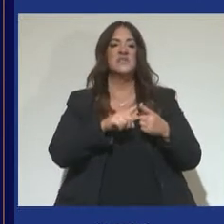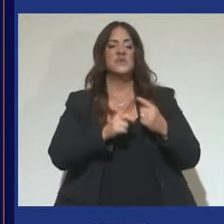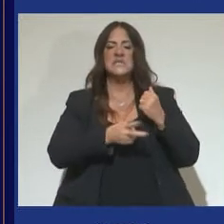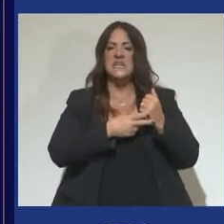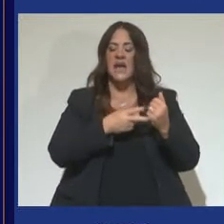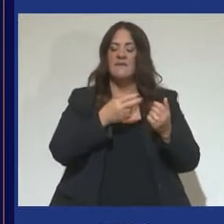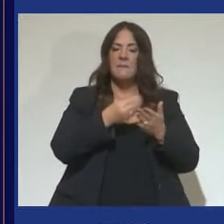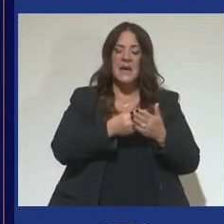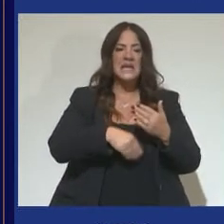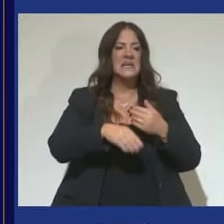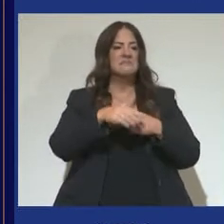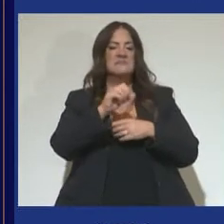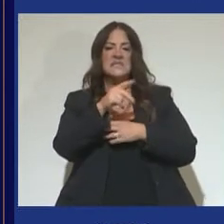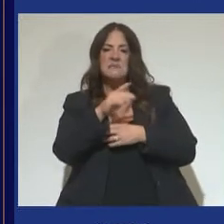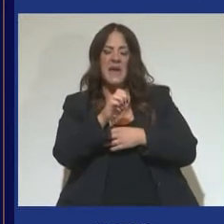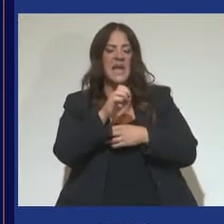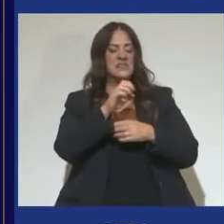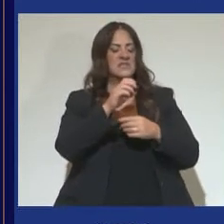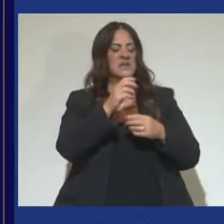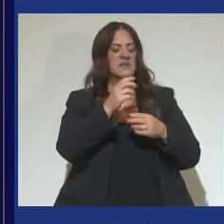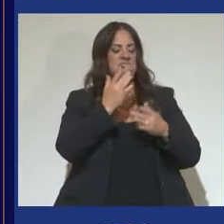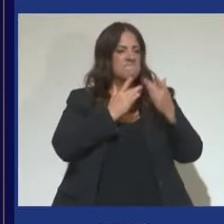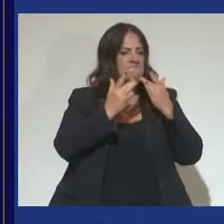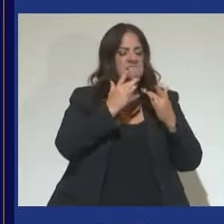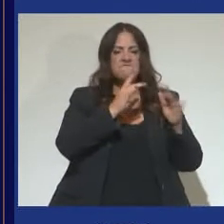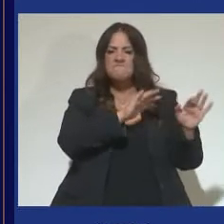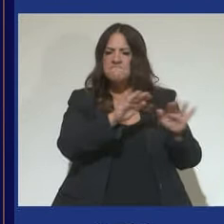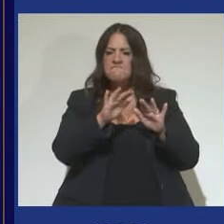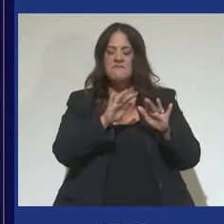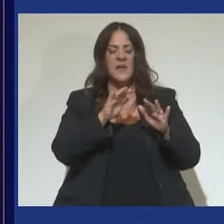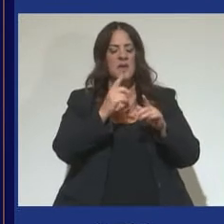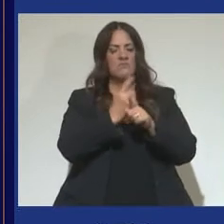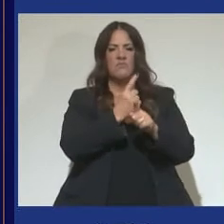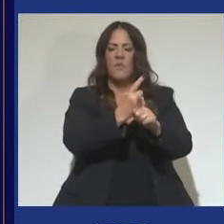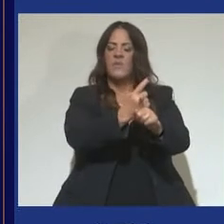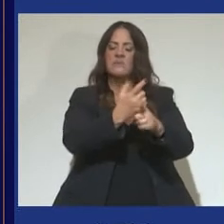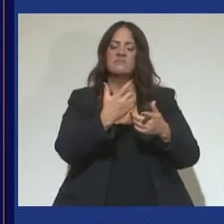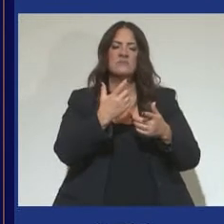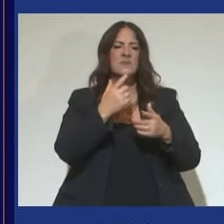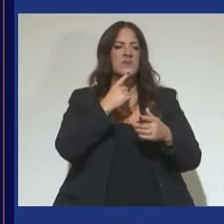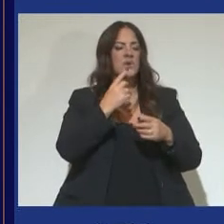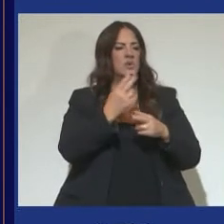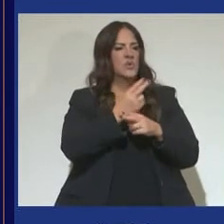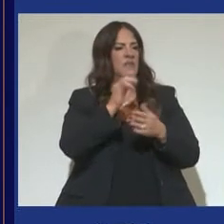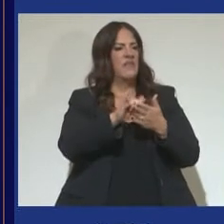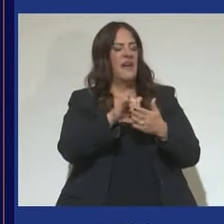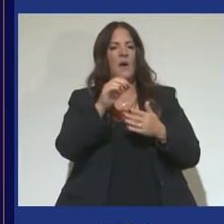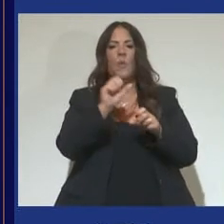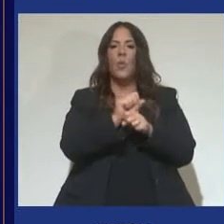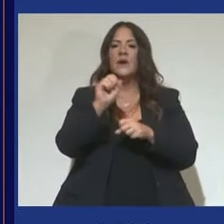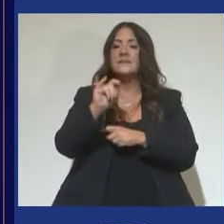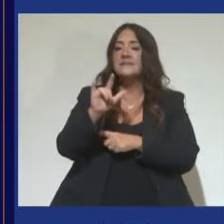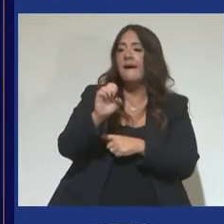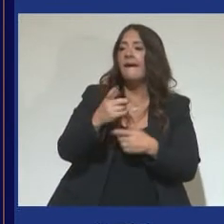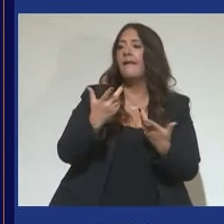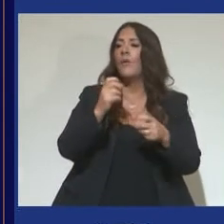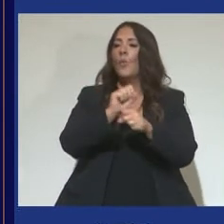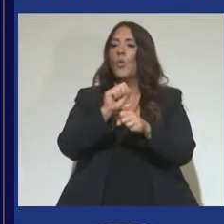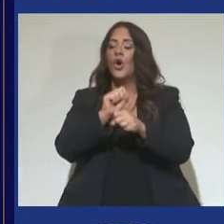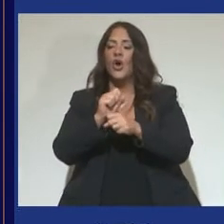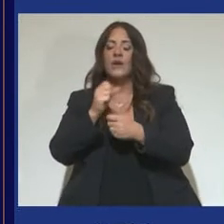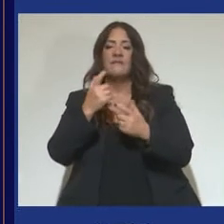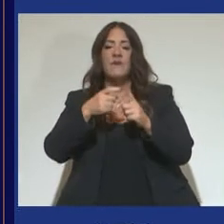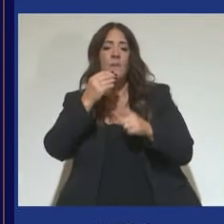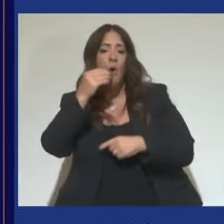oficina estamos arrendando espacio de oficina con con la idea de tener mejor estilo de